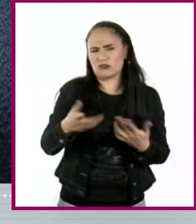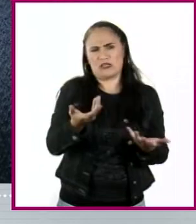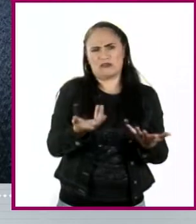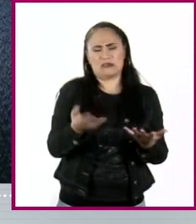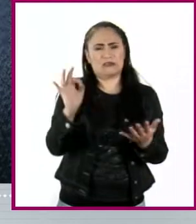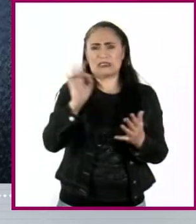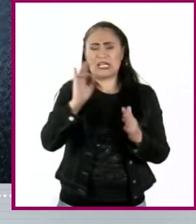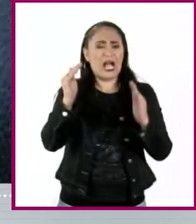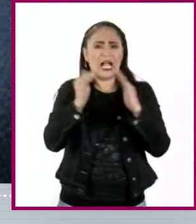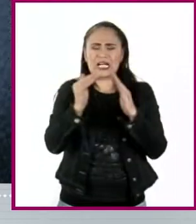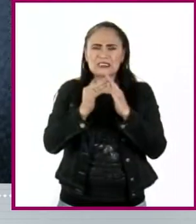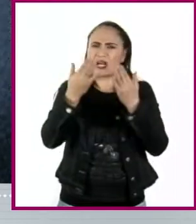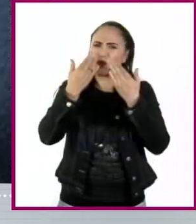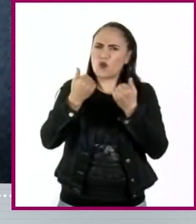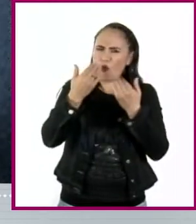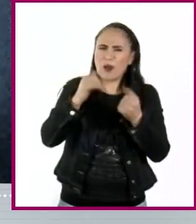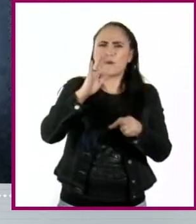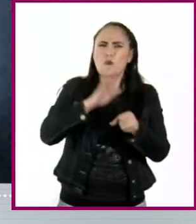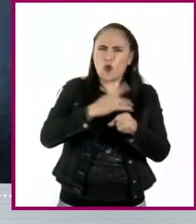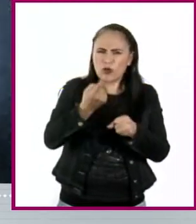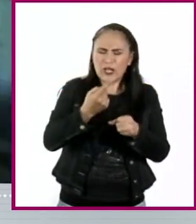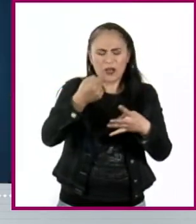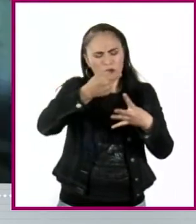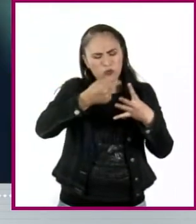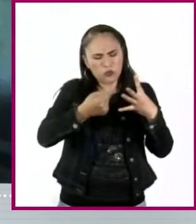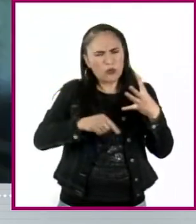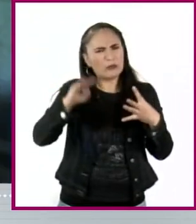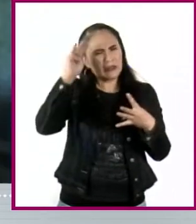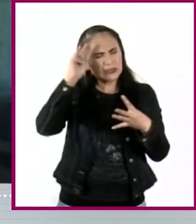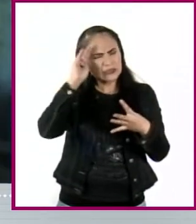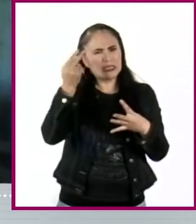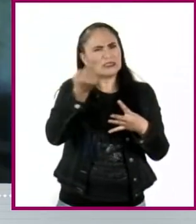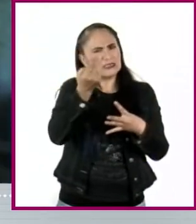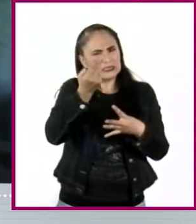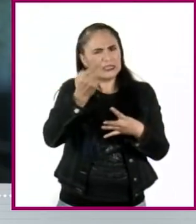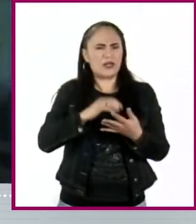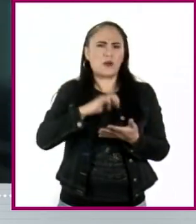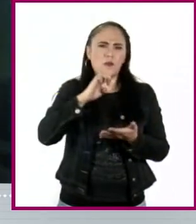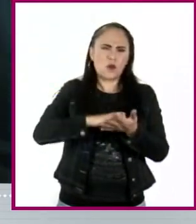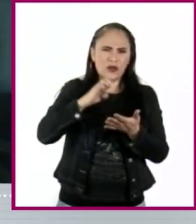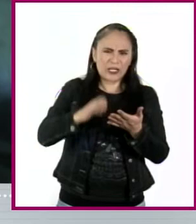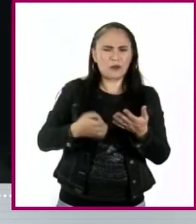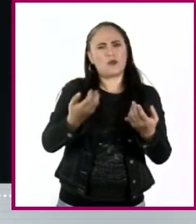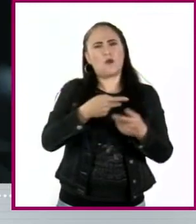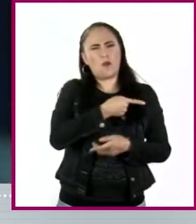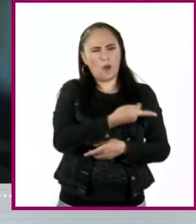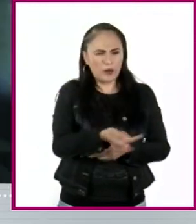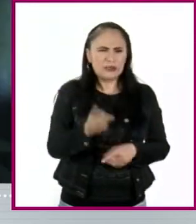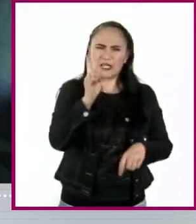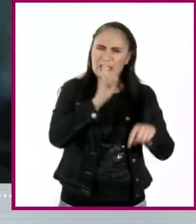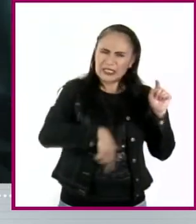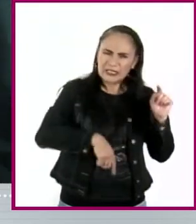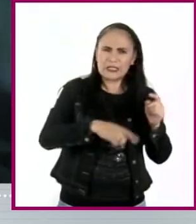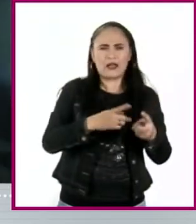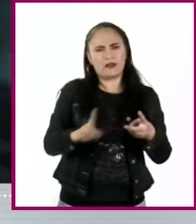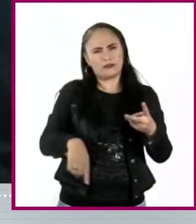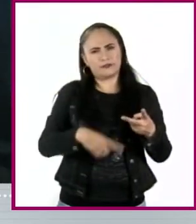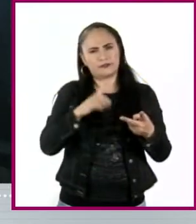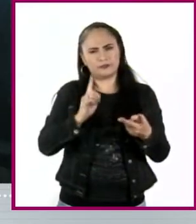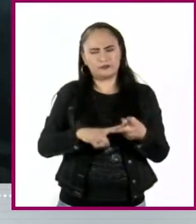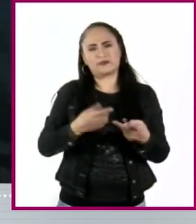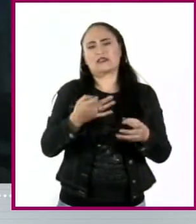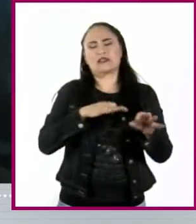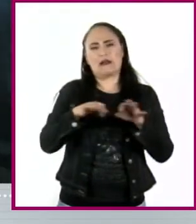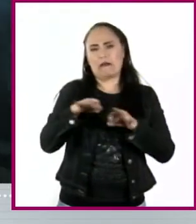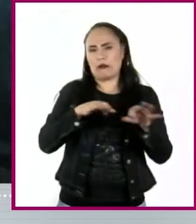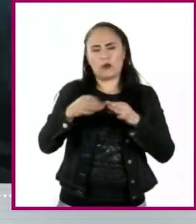un hogar o que hayan sido expulsados del hogar. Y eso tiene que ver con cuestiones como combate a la pobreza, tiene que ver cuestiones como el empleo,